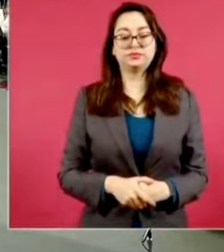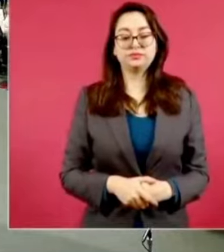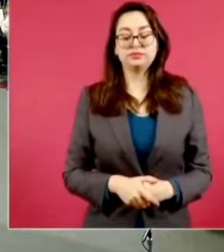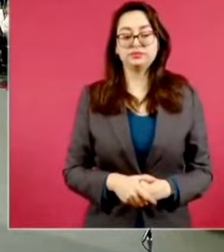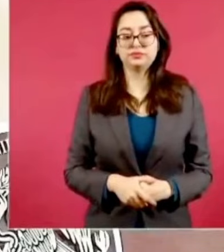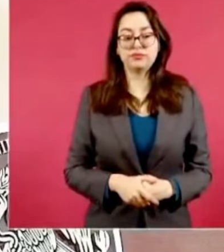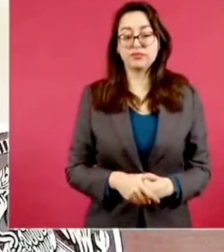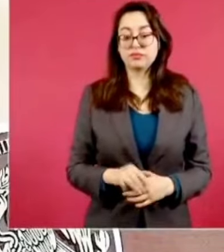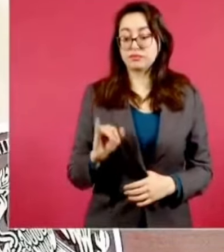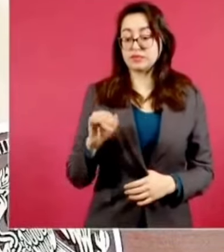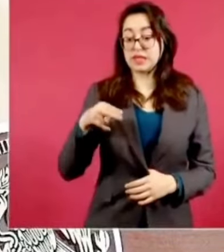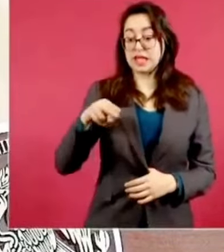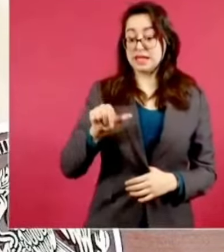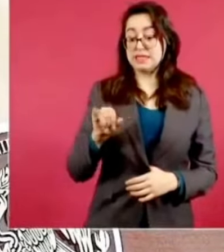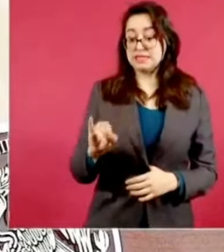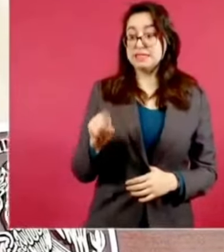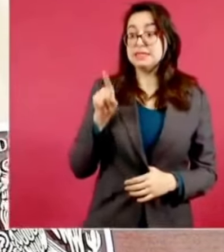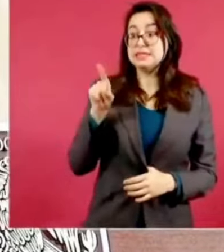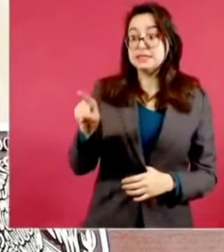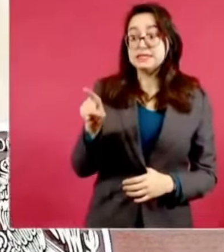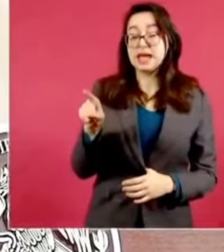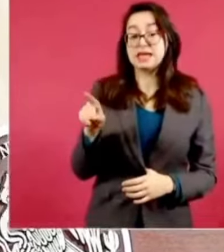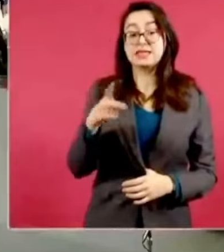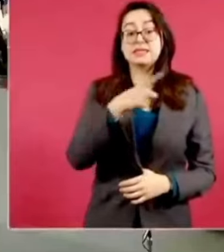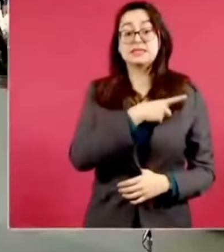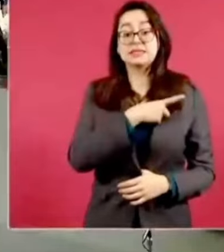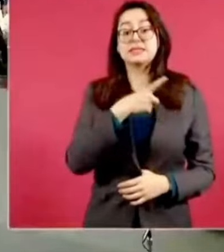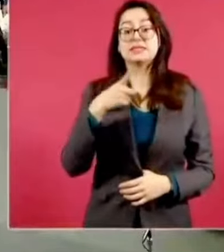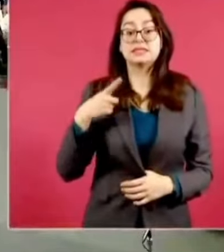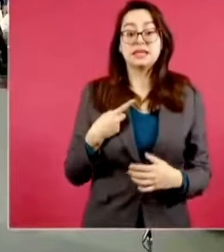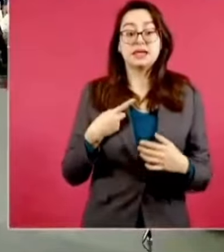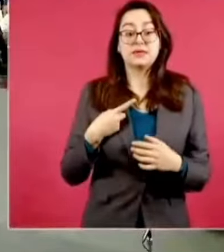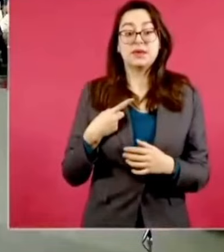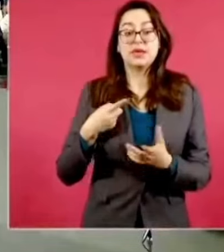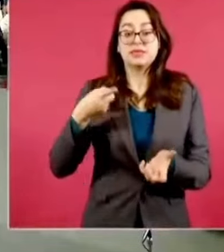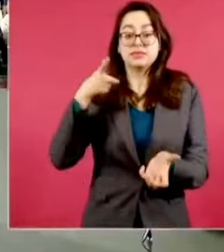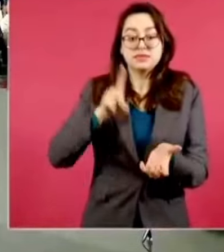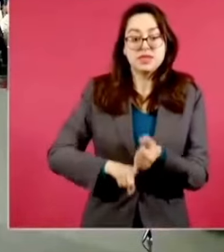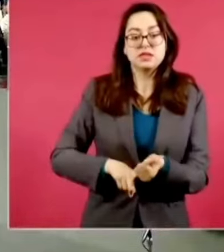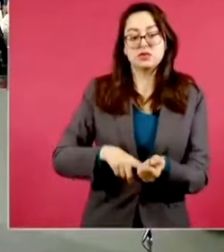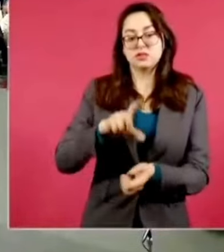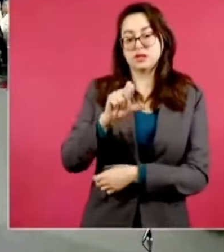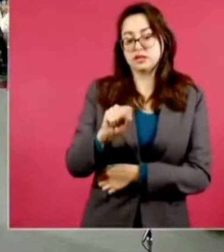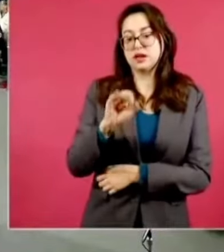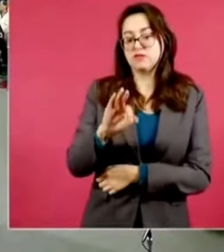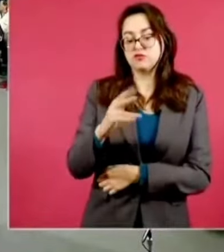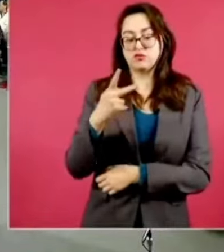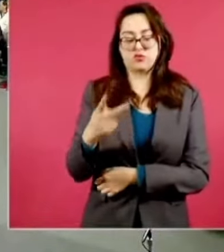un instituto o pase a formar parte de la Secretaría de la Función Pública